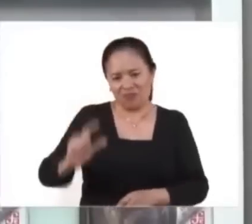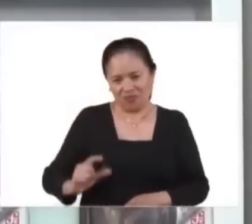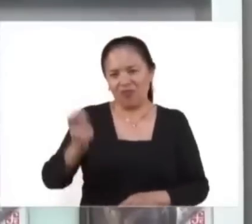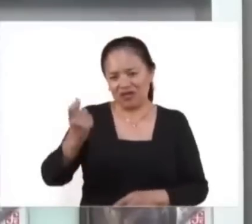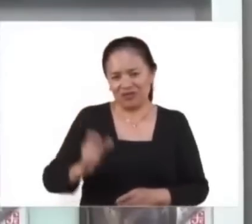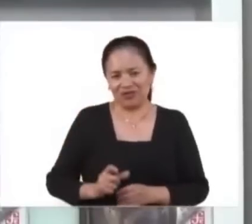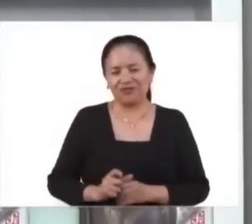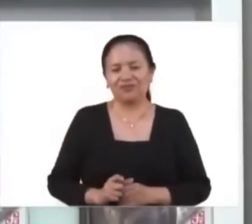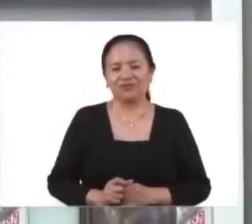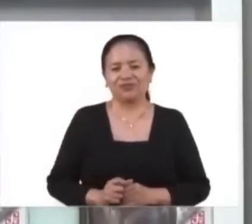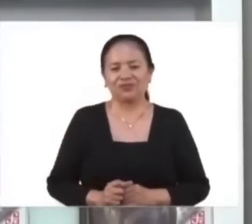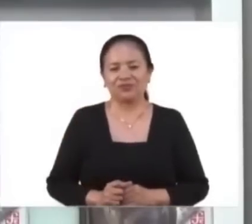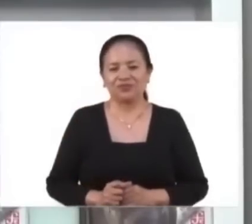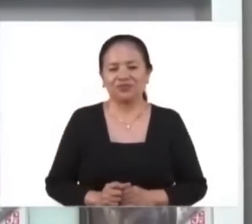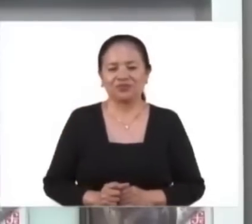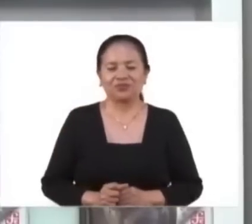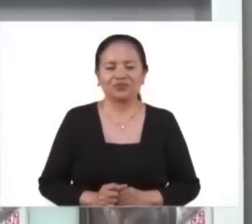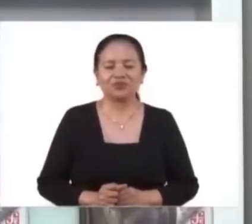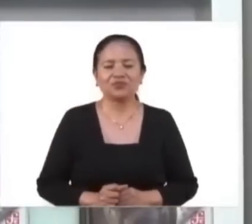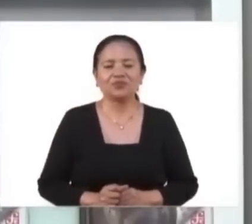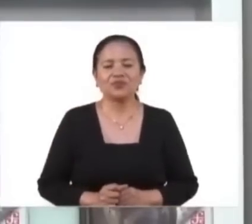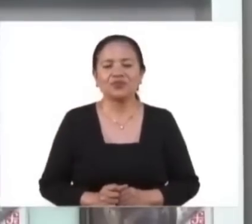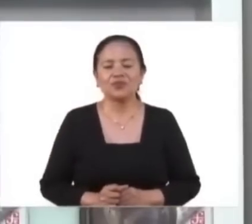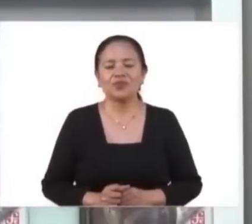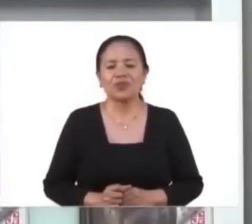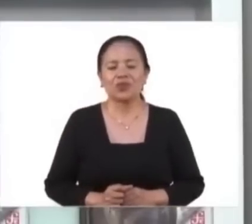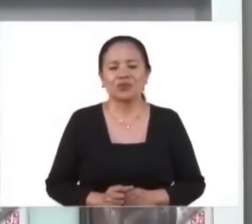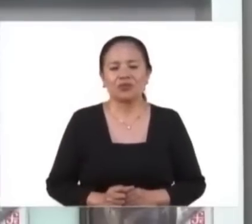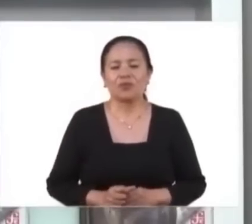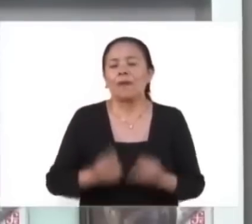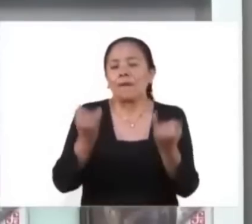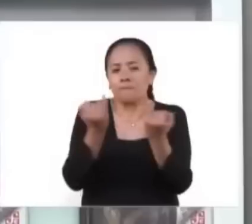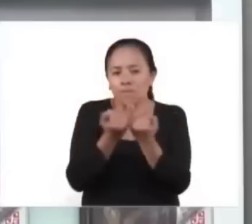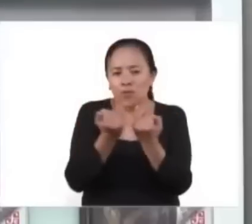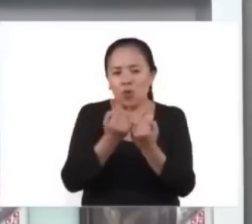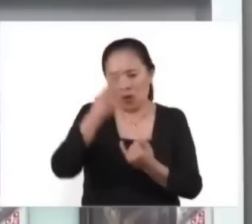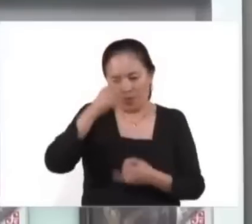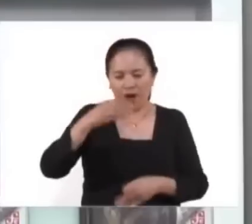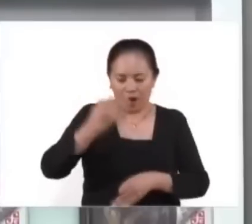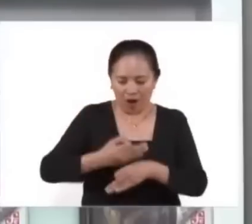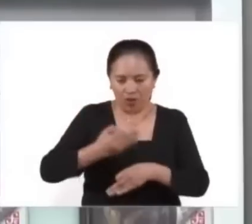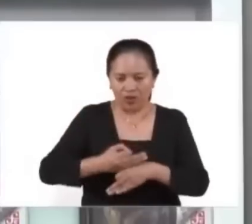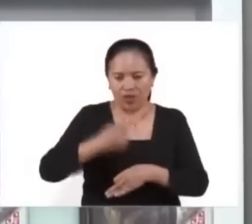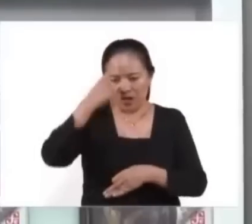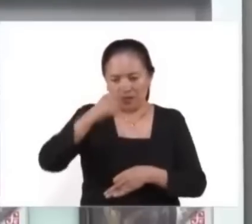también una visión para las actuales y para las futuras generaciones